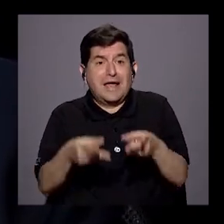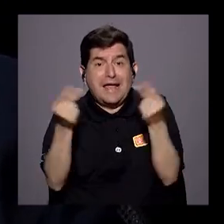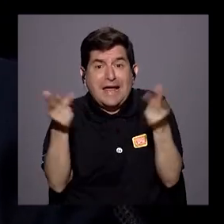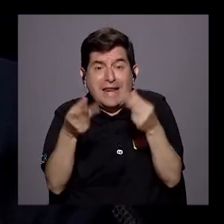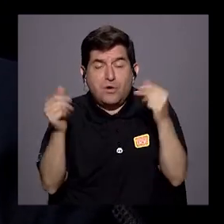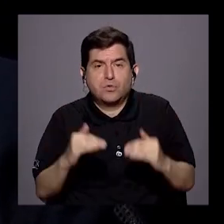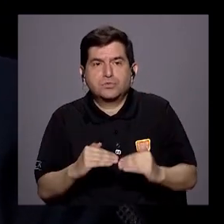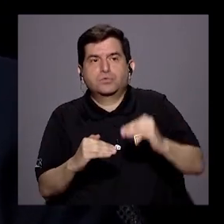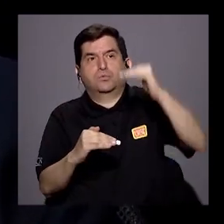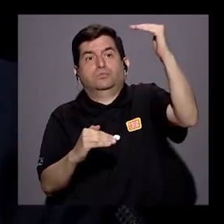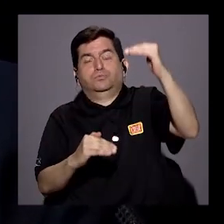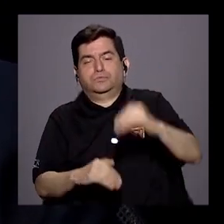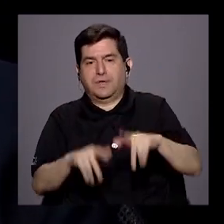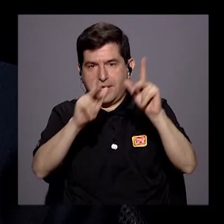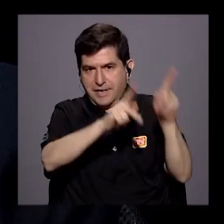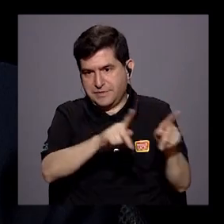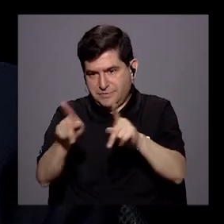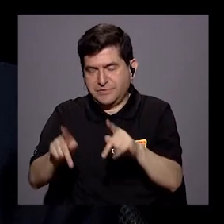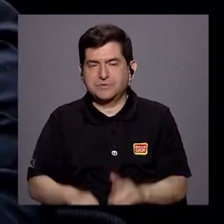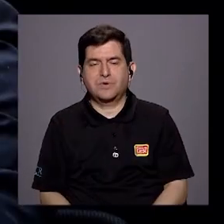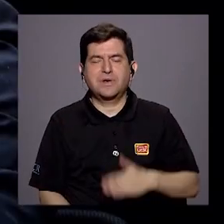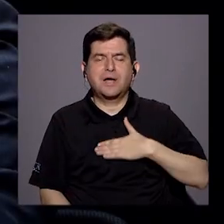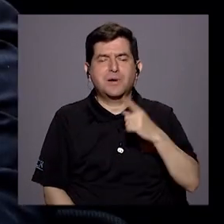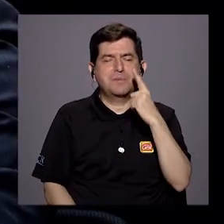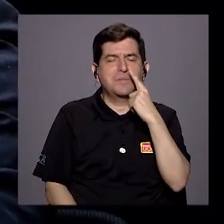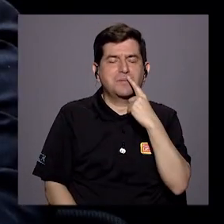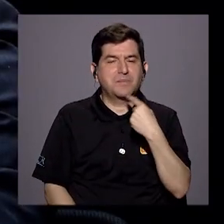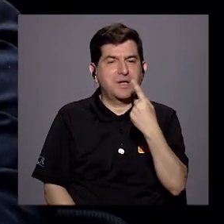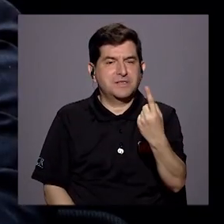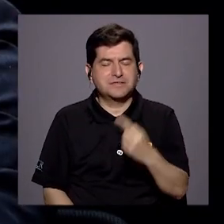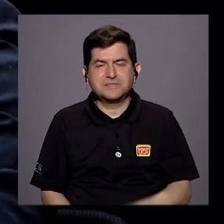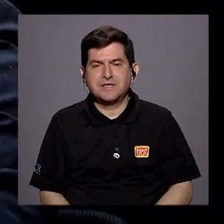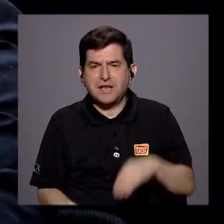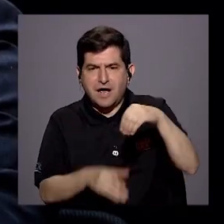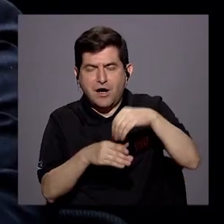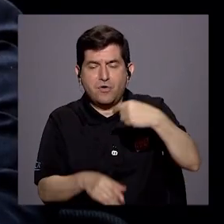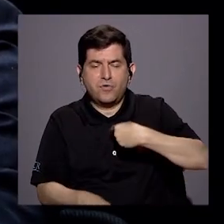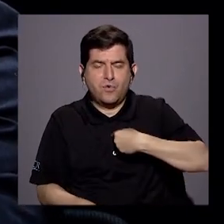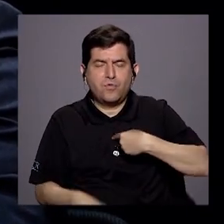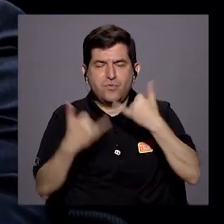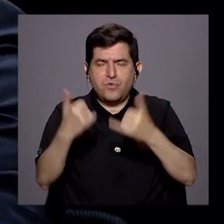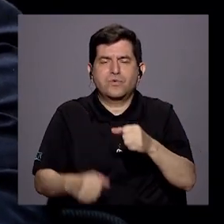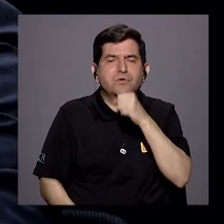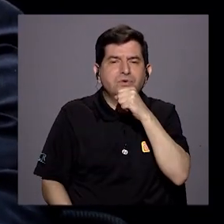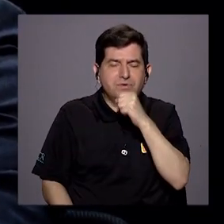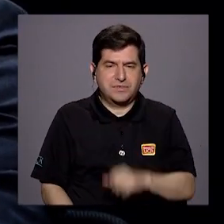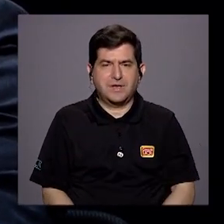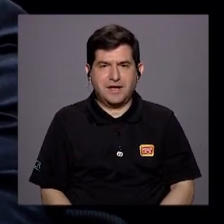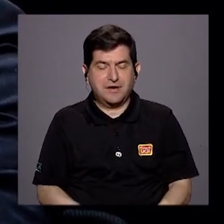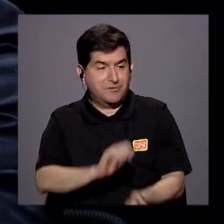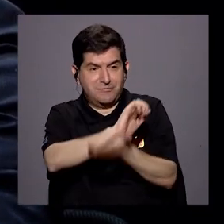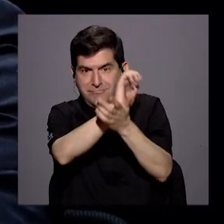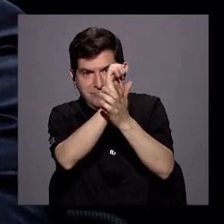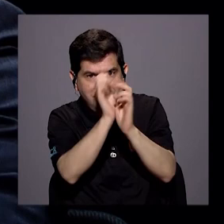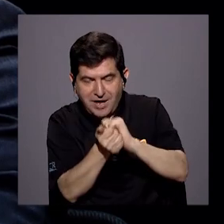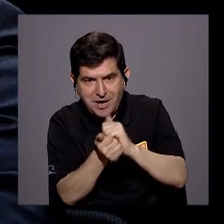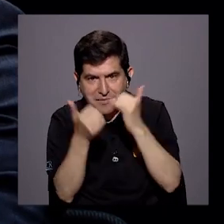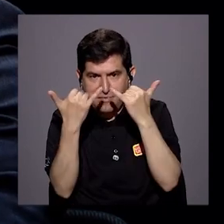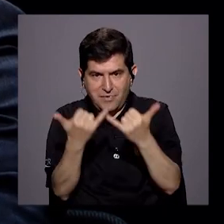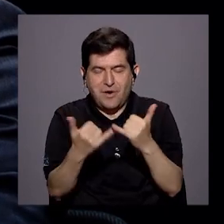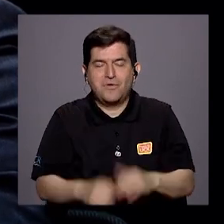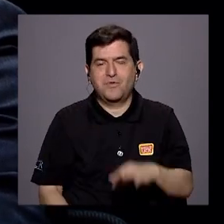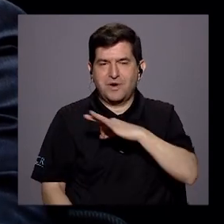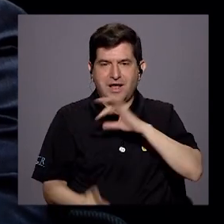puede ser mucho más grande para la persona mi papá siempre dice que hay que tener un hábito para cuando no esté mayor voy a dar un salto tremendo en el